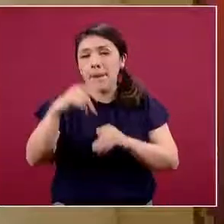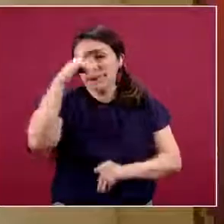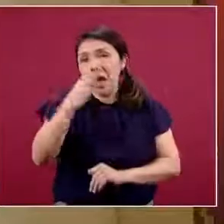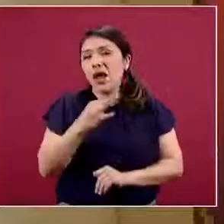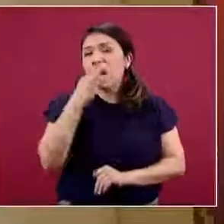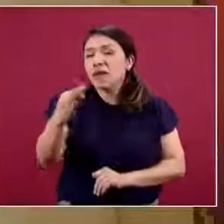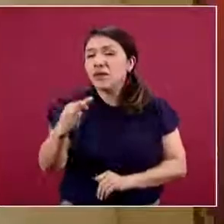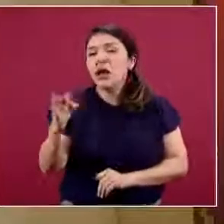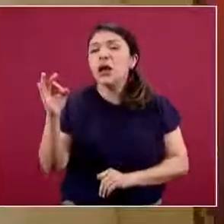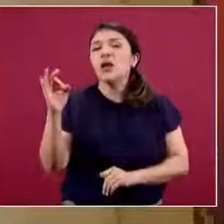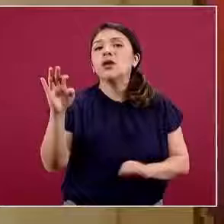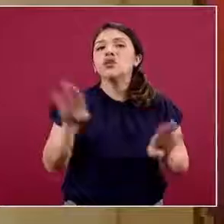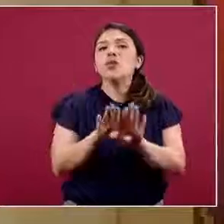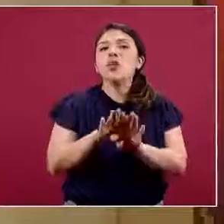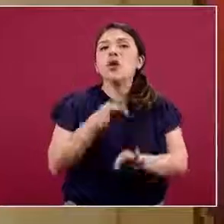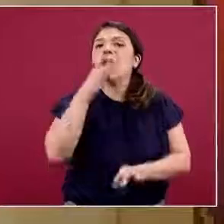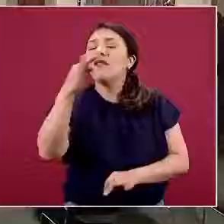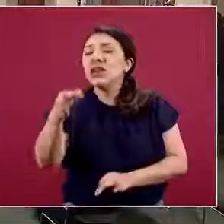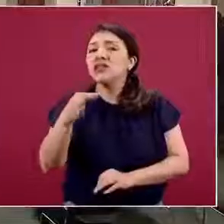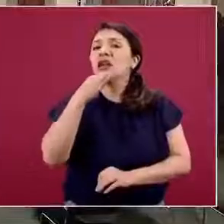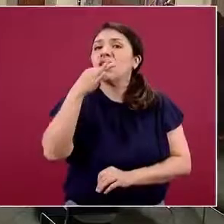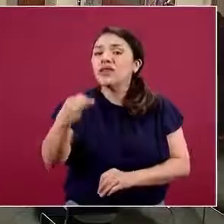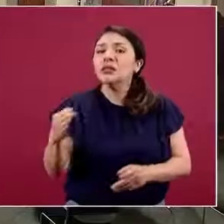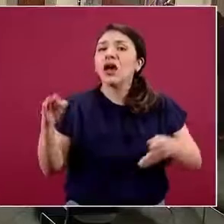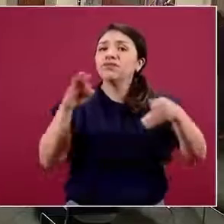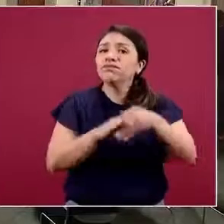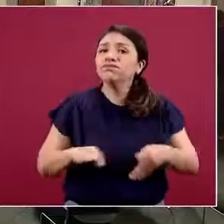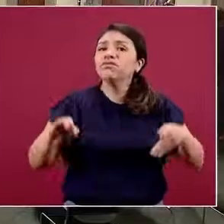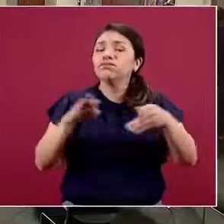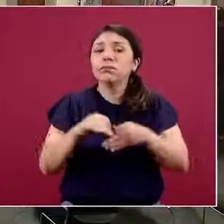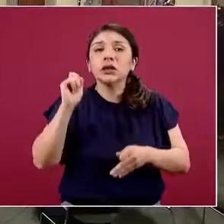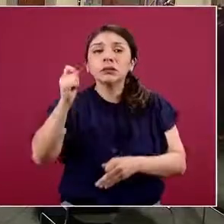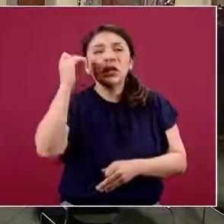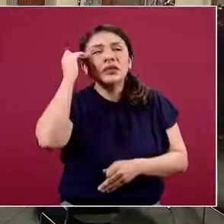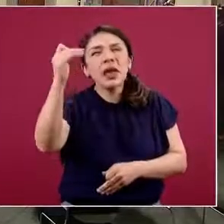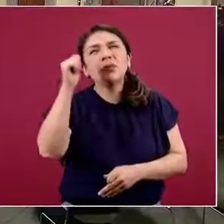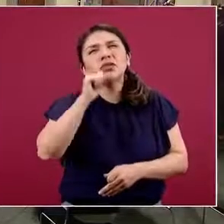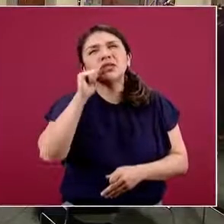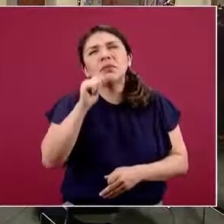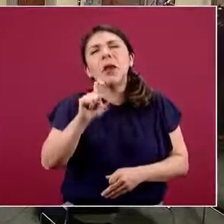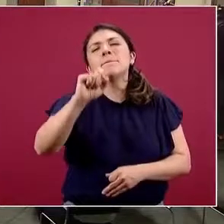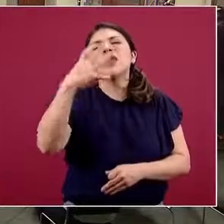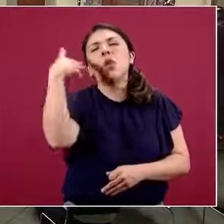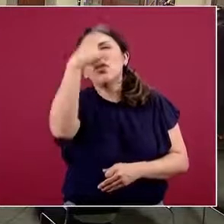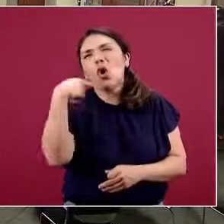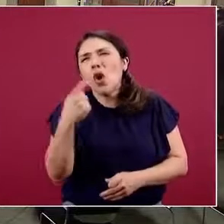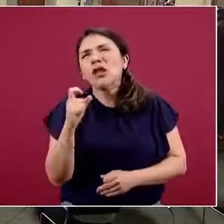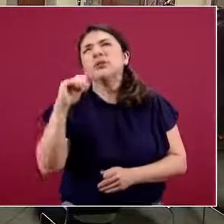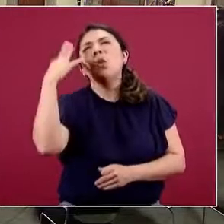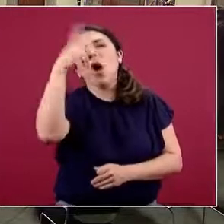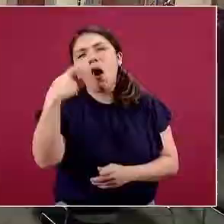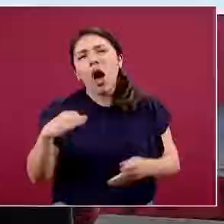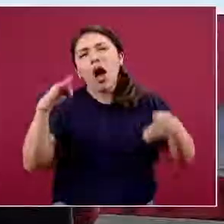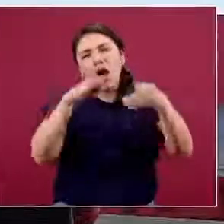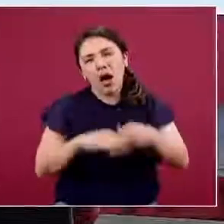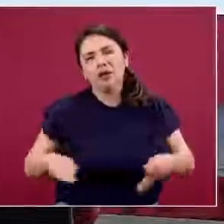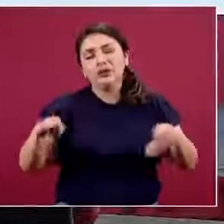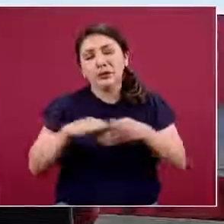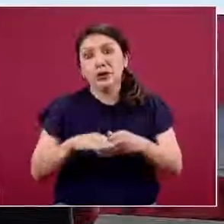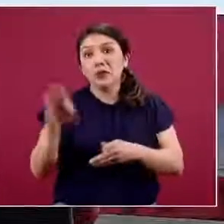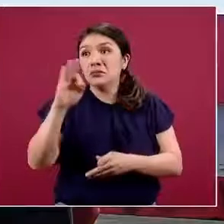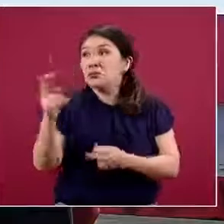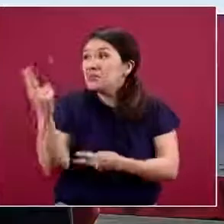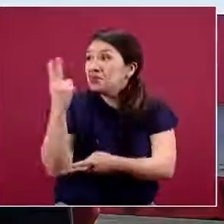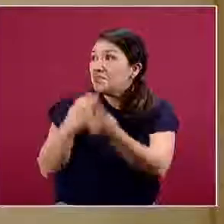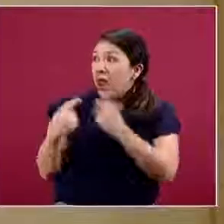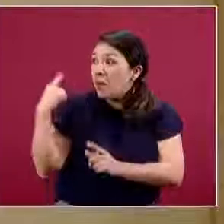digamos, o emisión de notificaciones con un lapso de tiempo de cada 24 horas, y dependiendo de la cercanía